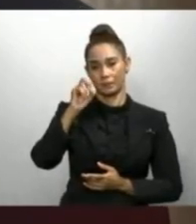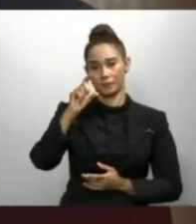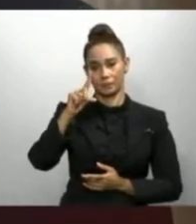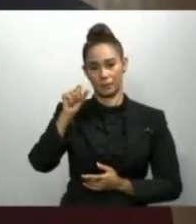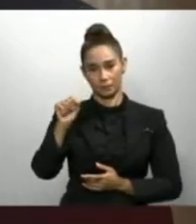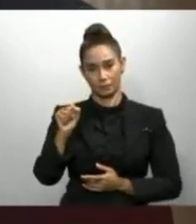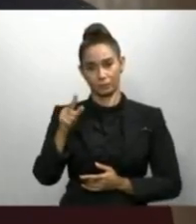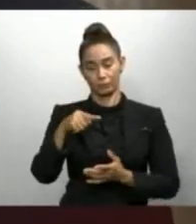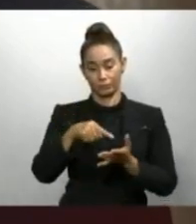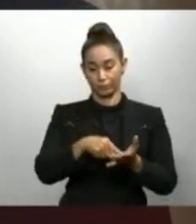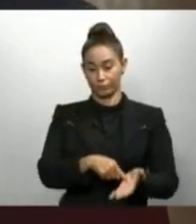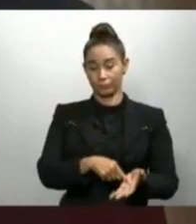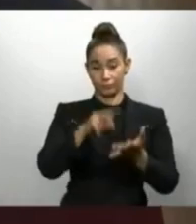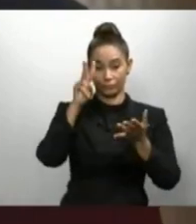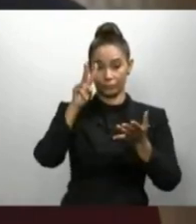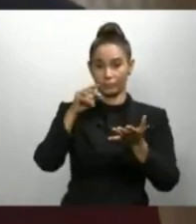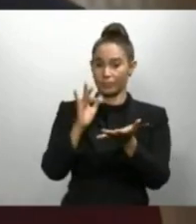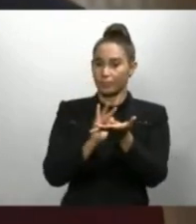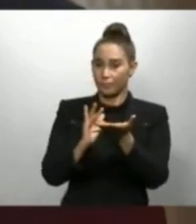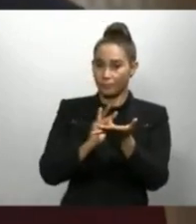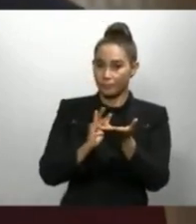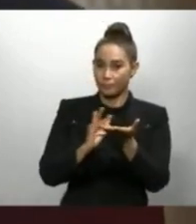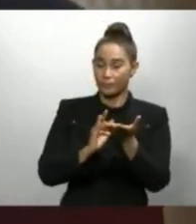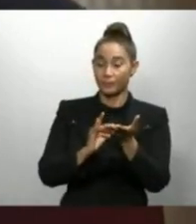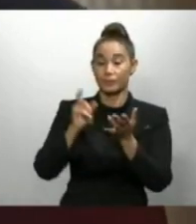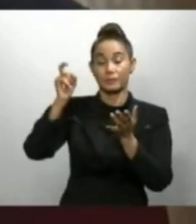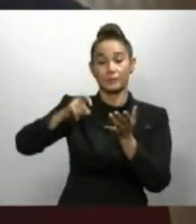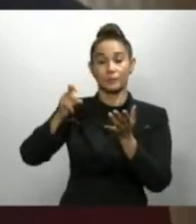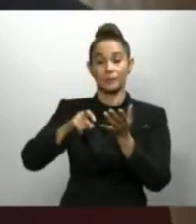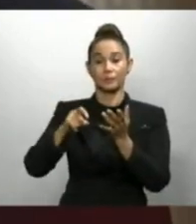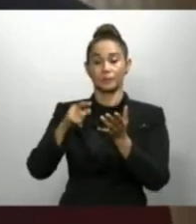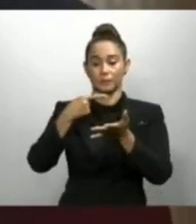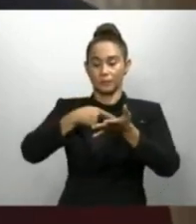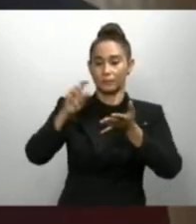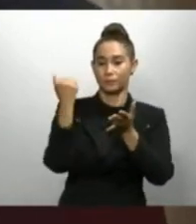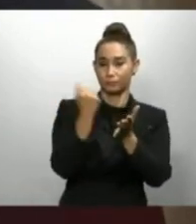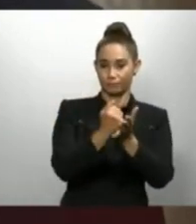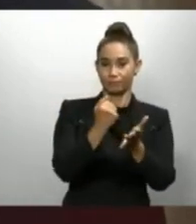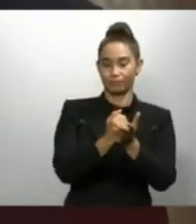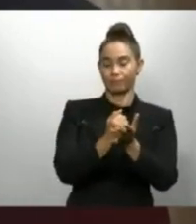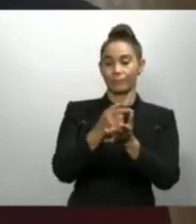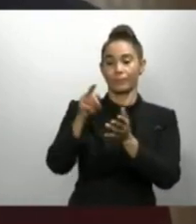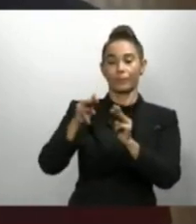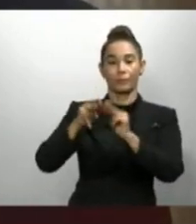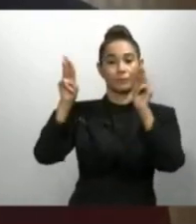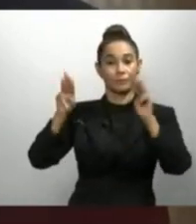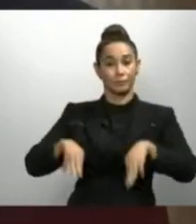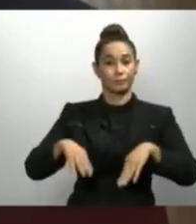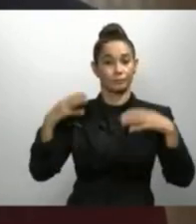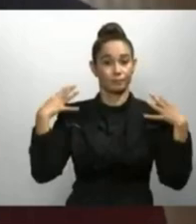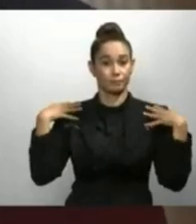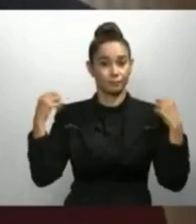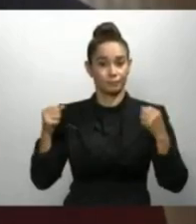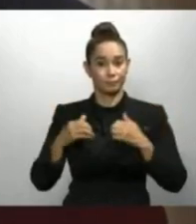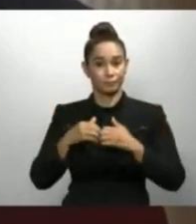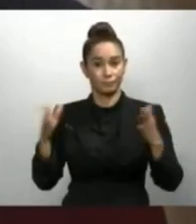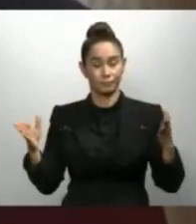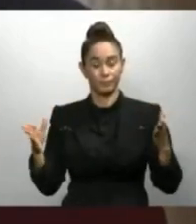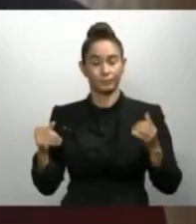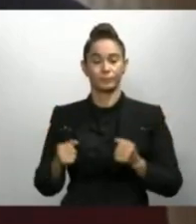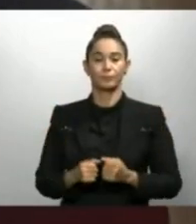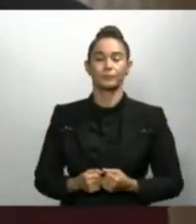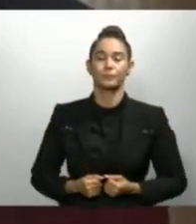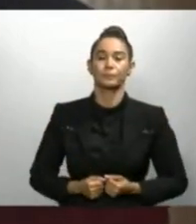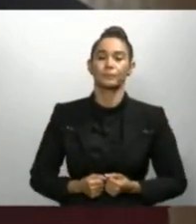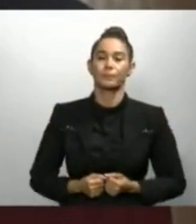desnaturalizar para fines farmacéuticos, se requerirá autorización previa del Ministerio de Salud Pública y Asistencia